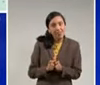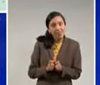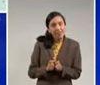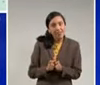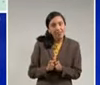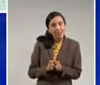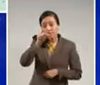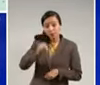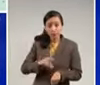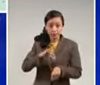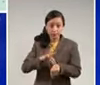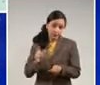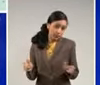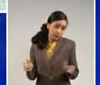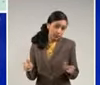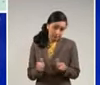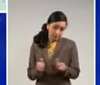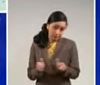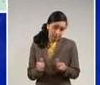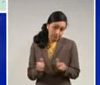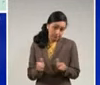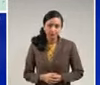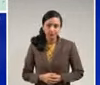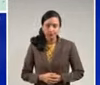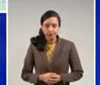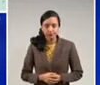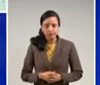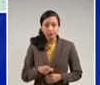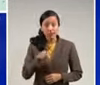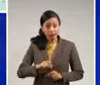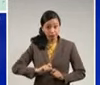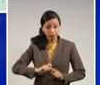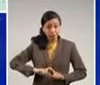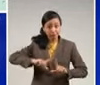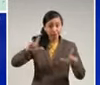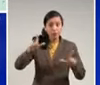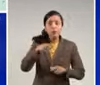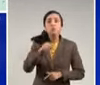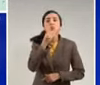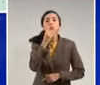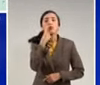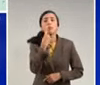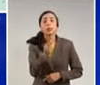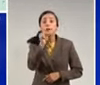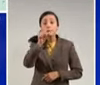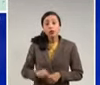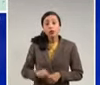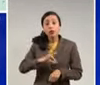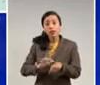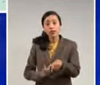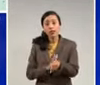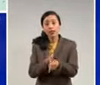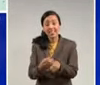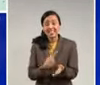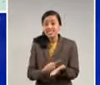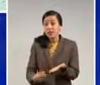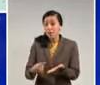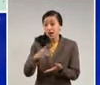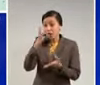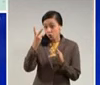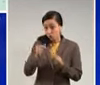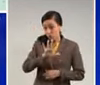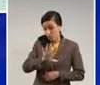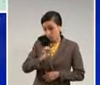va disminuyendo. Ahí en el gráfico tienen los casos activos. Al cierre de la semana 50 se